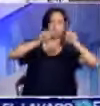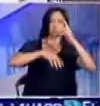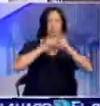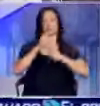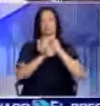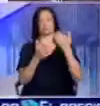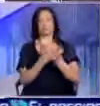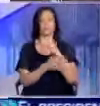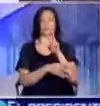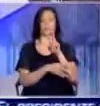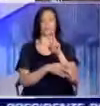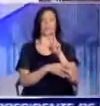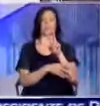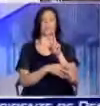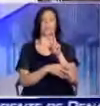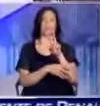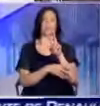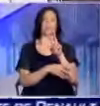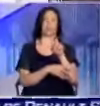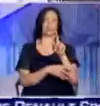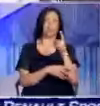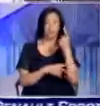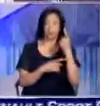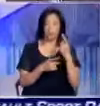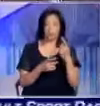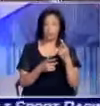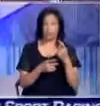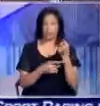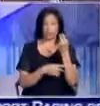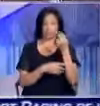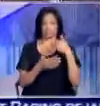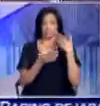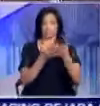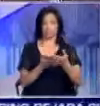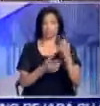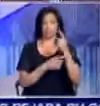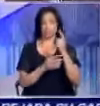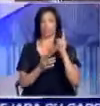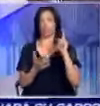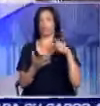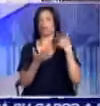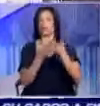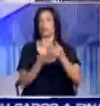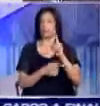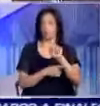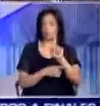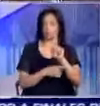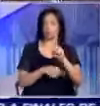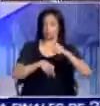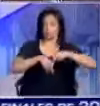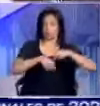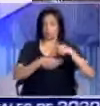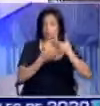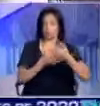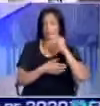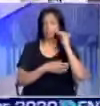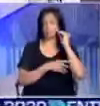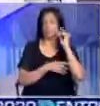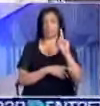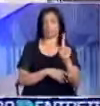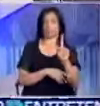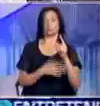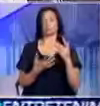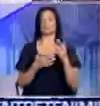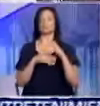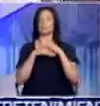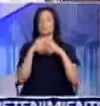año nuevo 21 a las 12 de la noche para que puedan llegar a la 1 de la mañana a su casa entonces lo que están haciendo